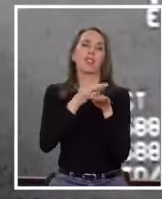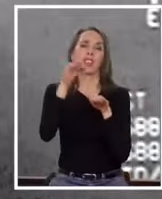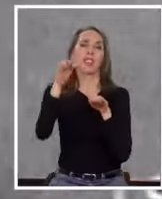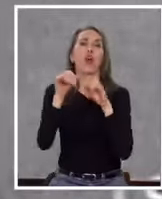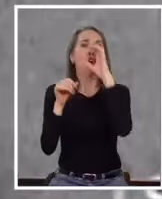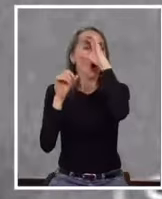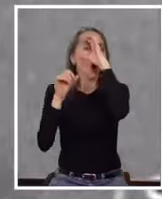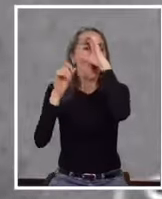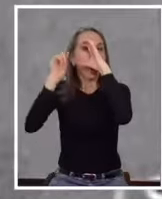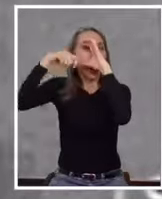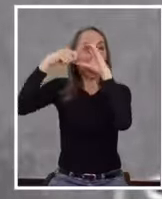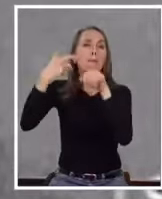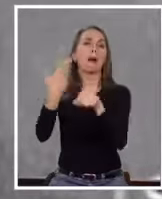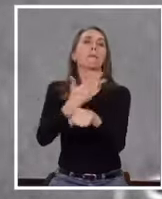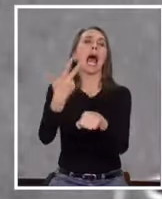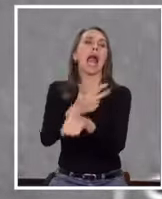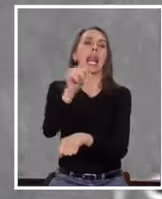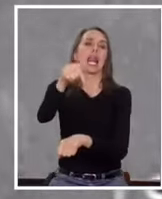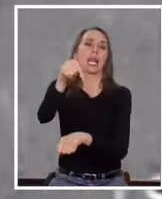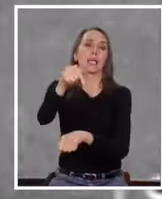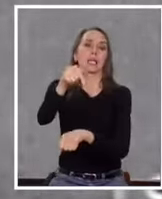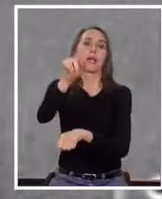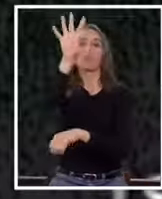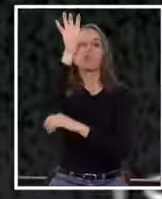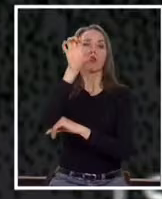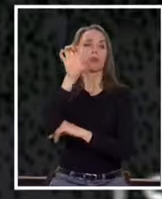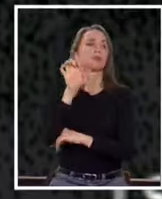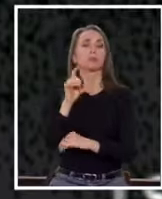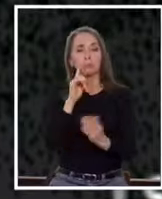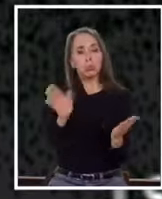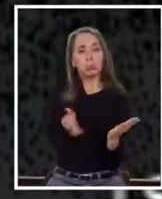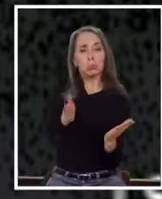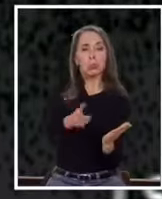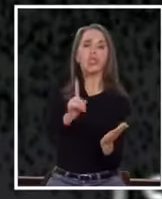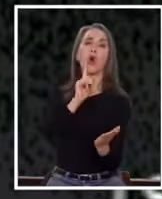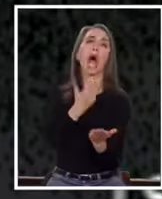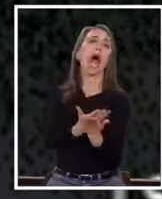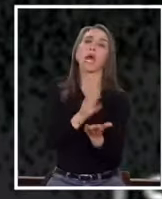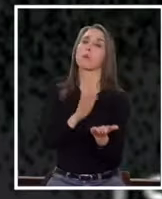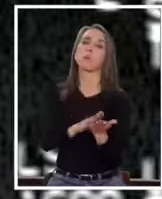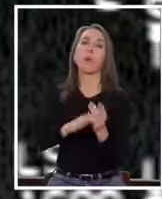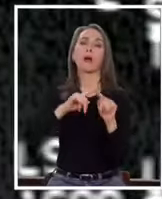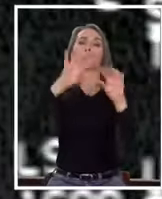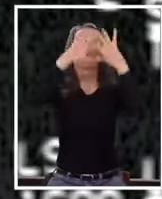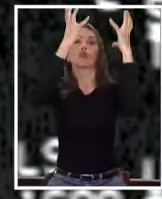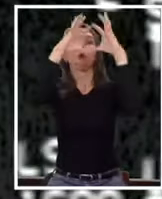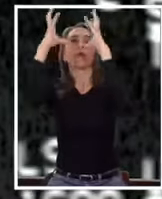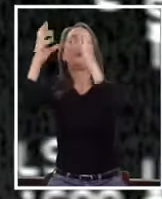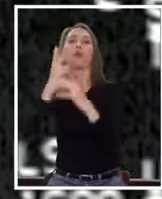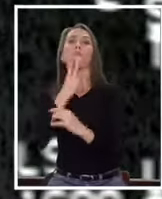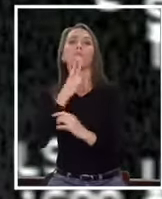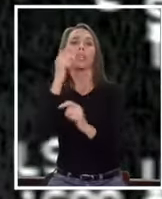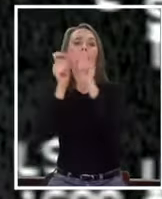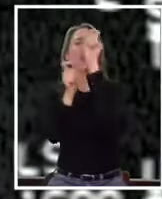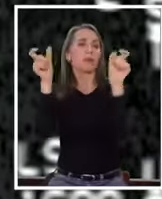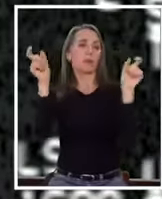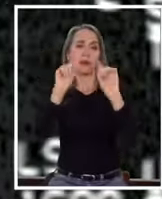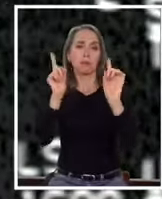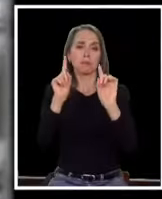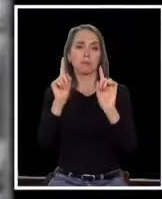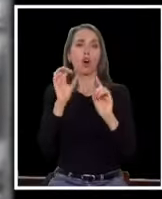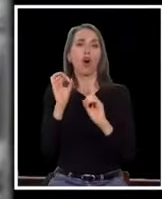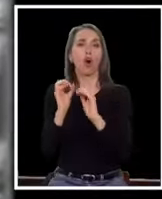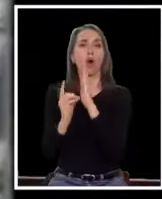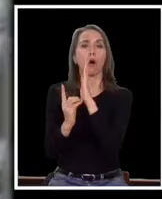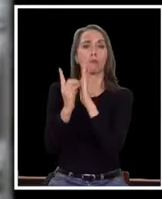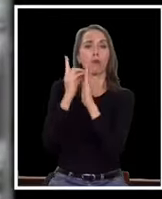de las cámaras y que no se encontró información contundente que pudiera evidenciar vida extraterrestre o un avance tecnológico